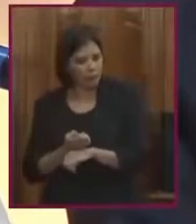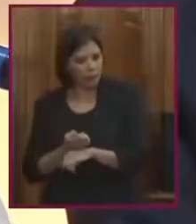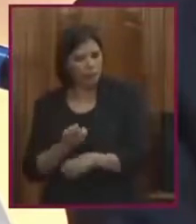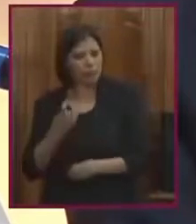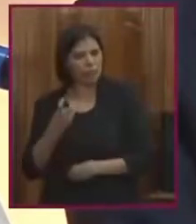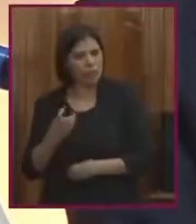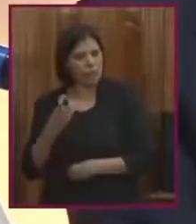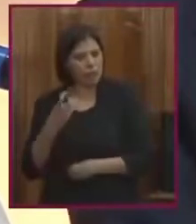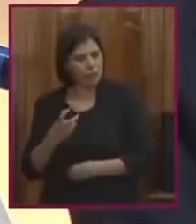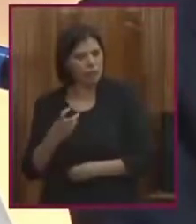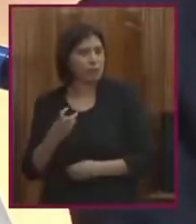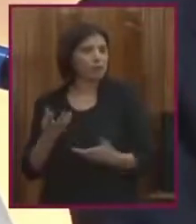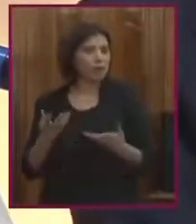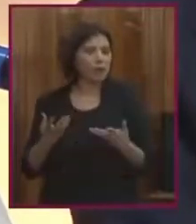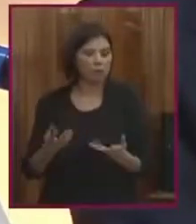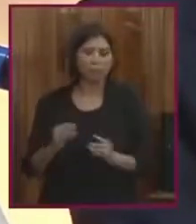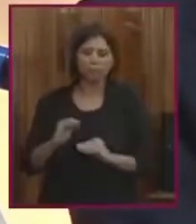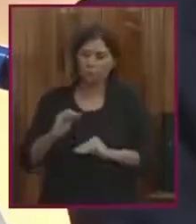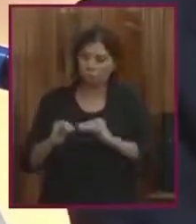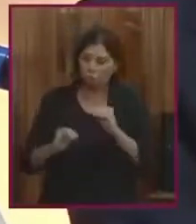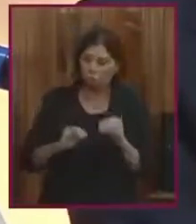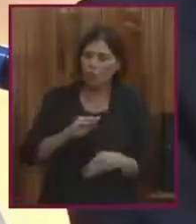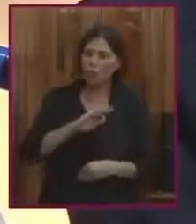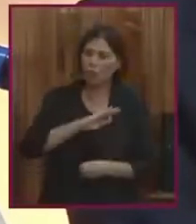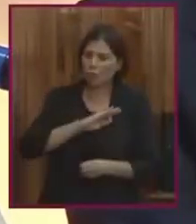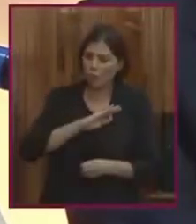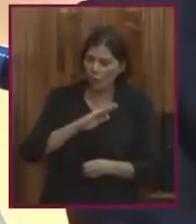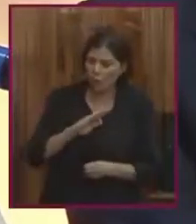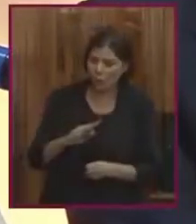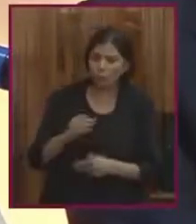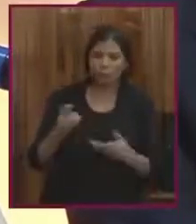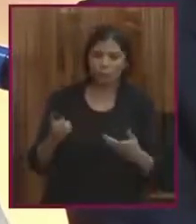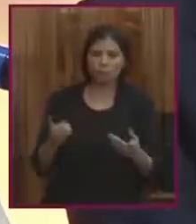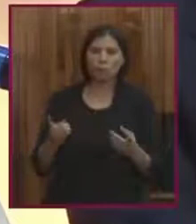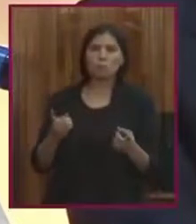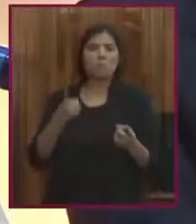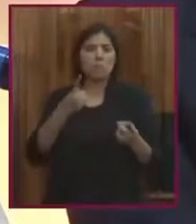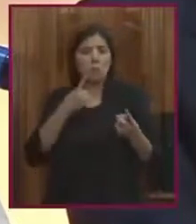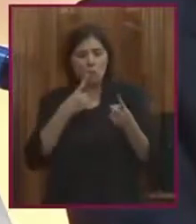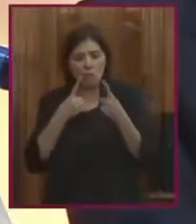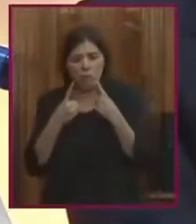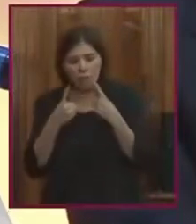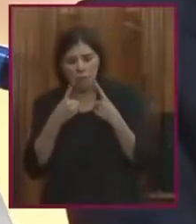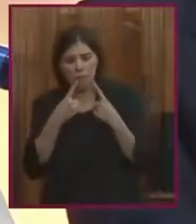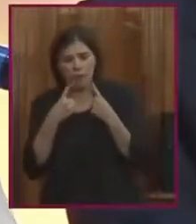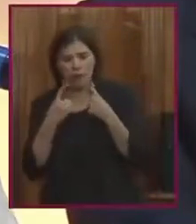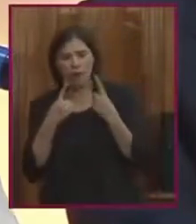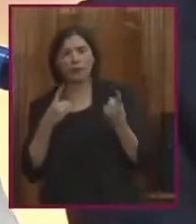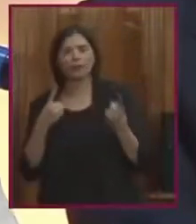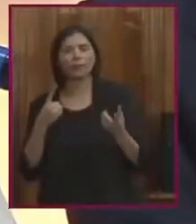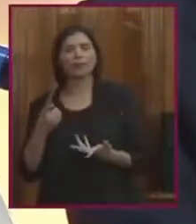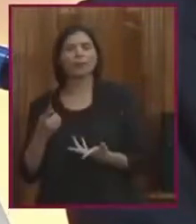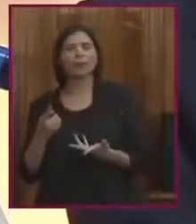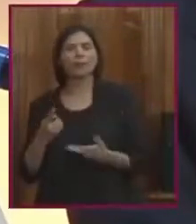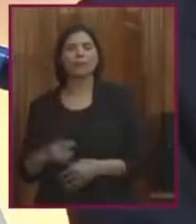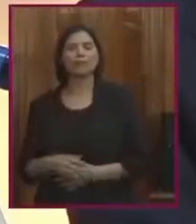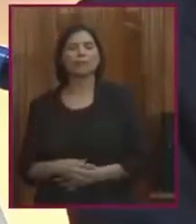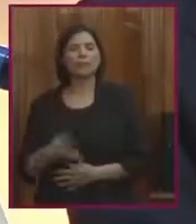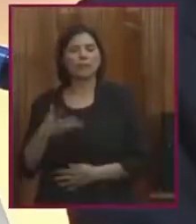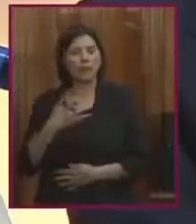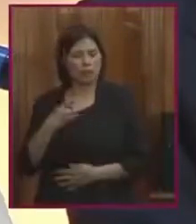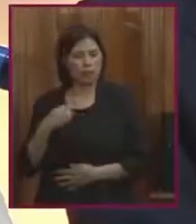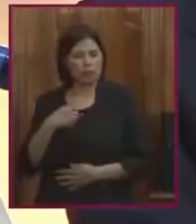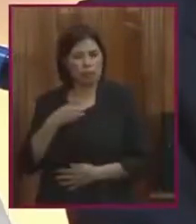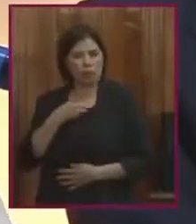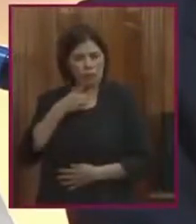permitido construir, sí, un debate que adquirió, y lo digo aquí entre los